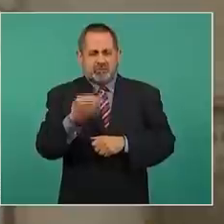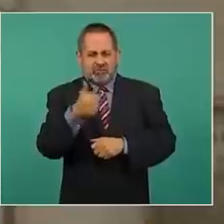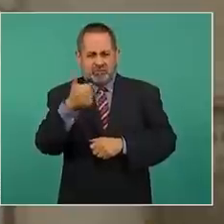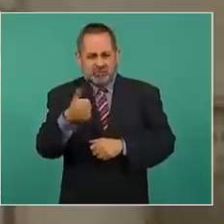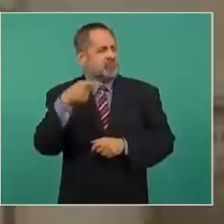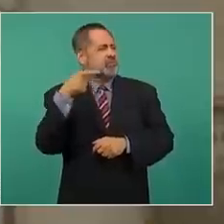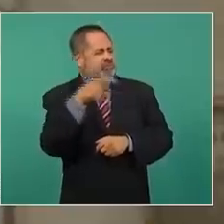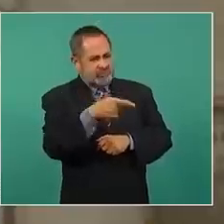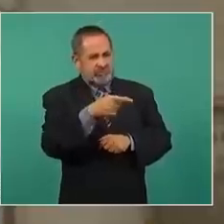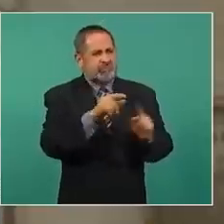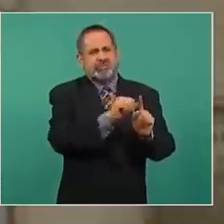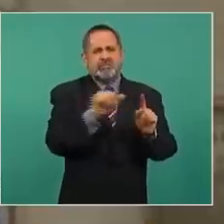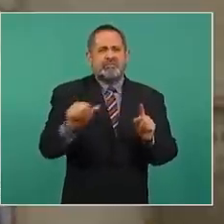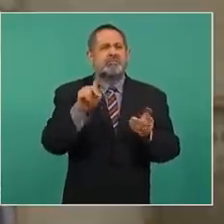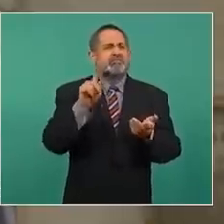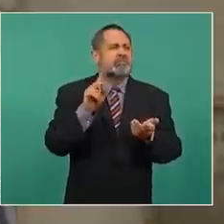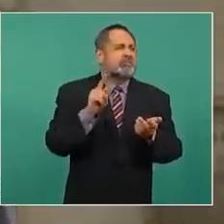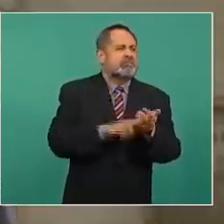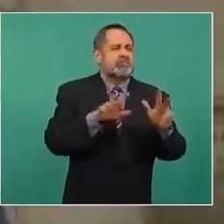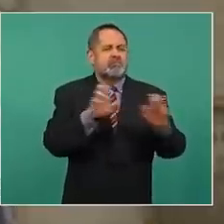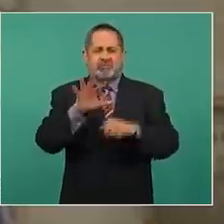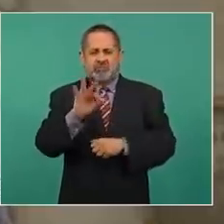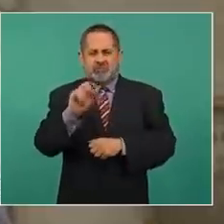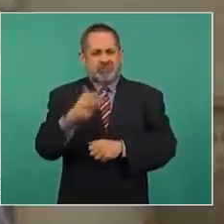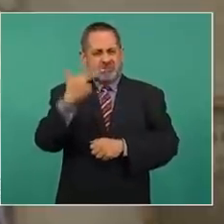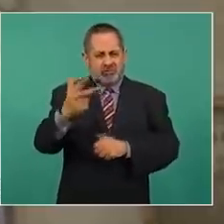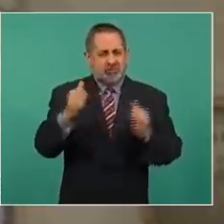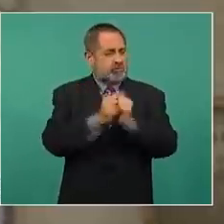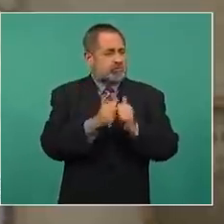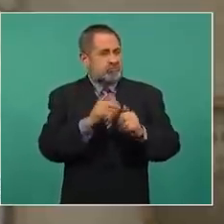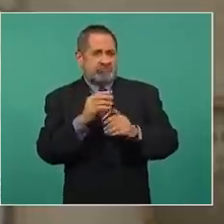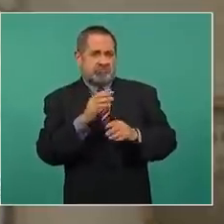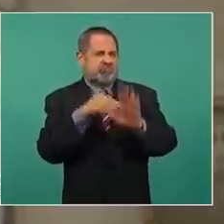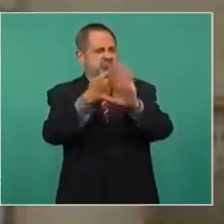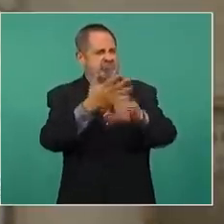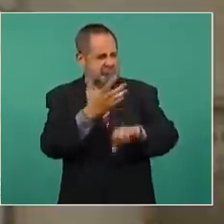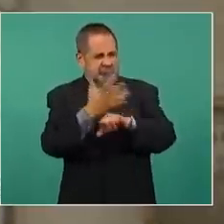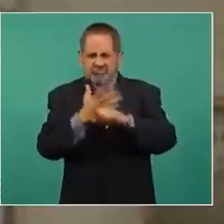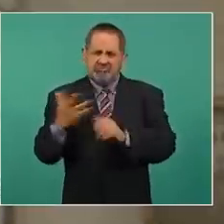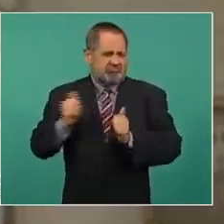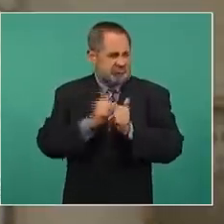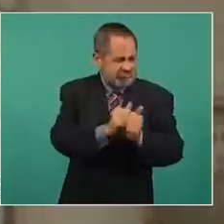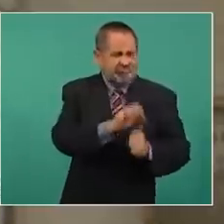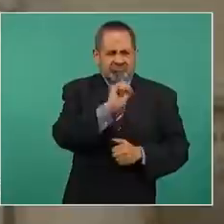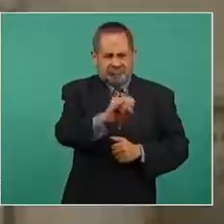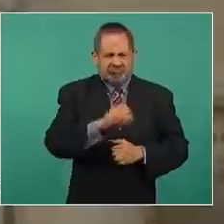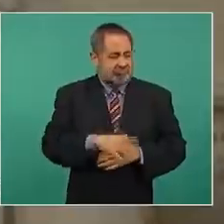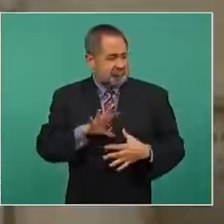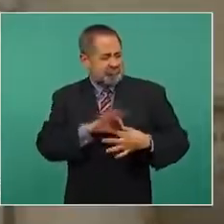1846 a 1848 con Estados idos estamos